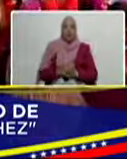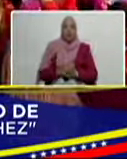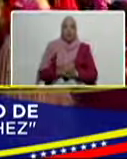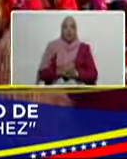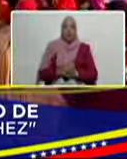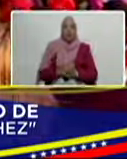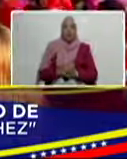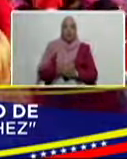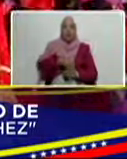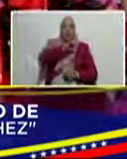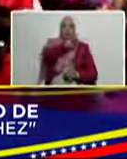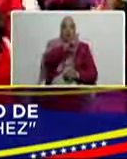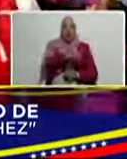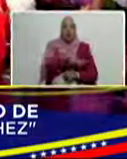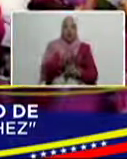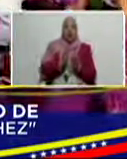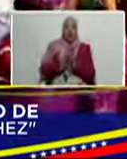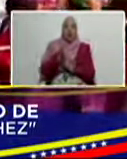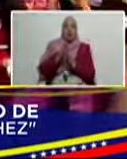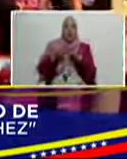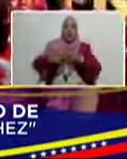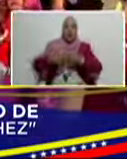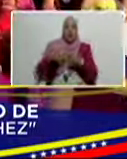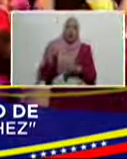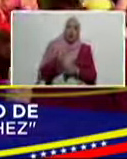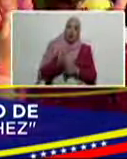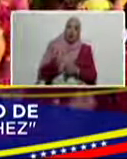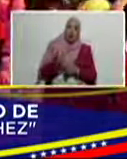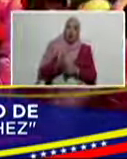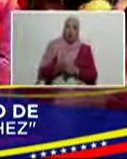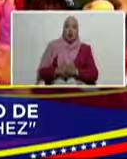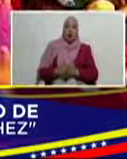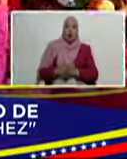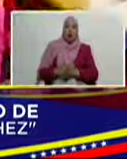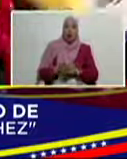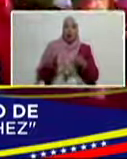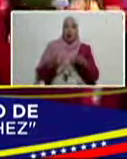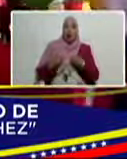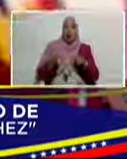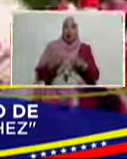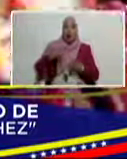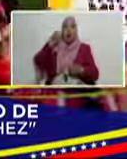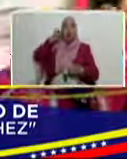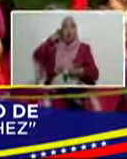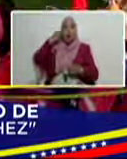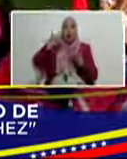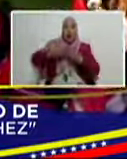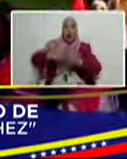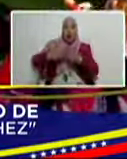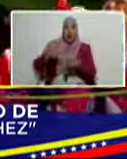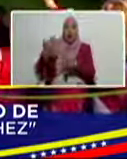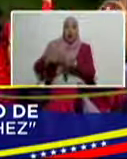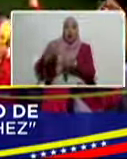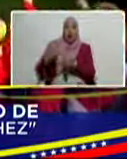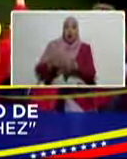la poderosa industria petrolera de Venezuela. ¡Que viva la mujer petrolera!